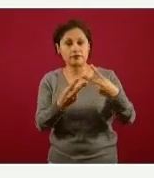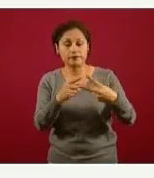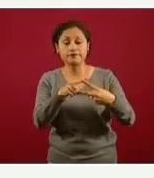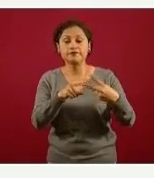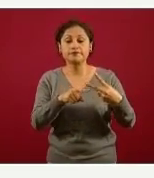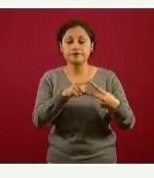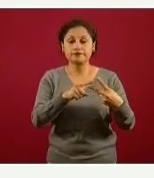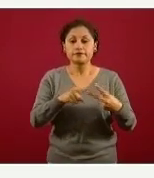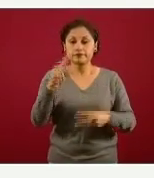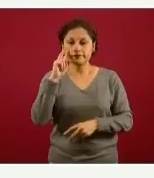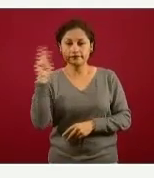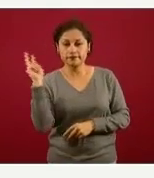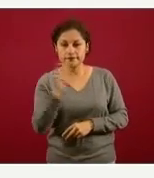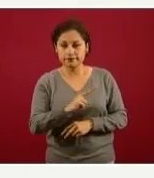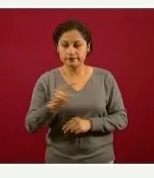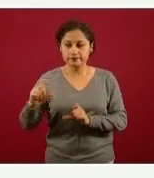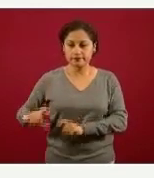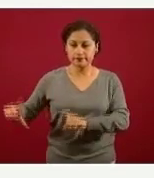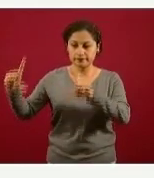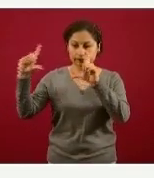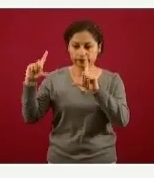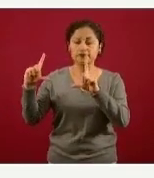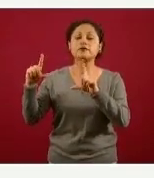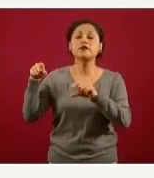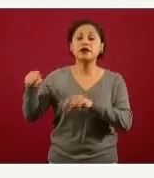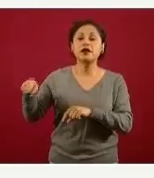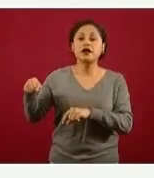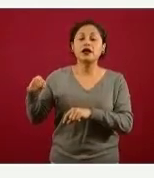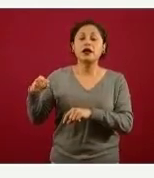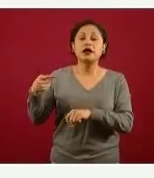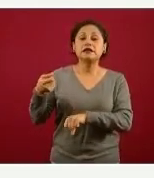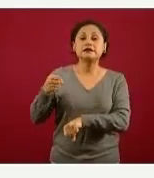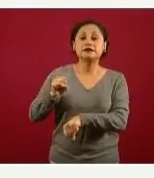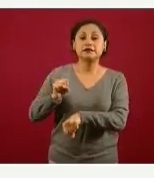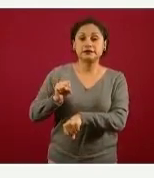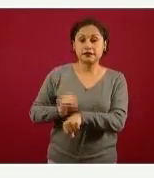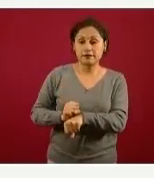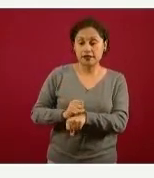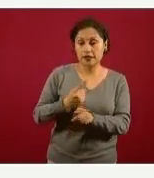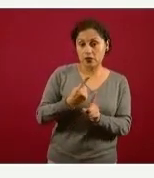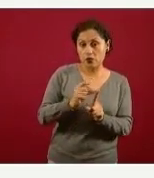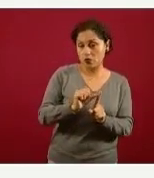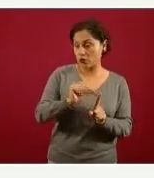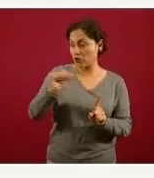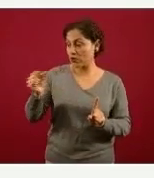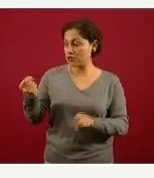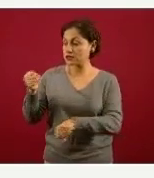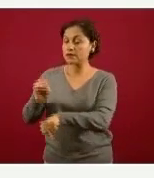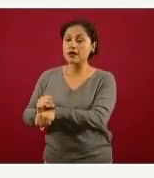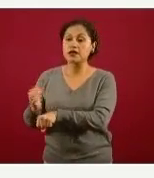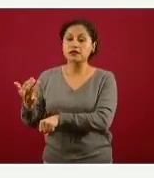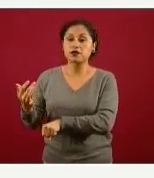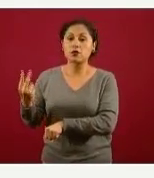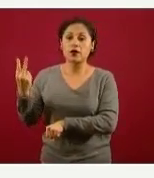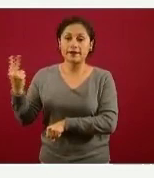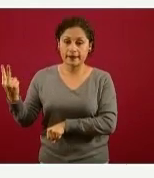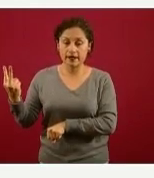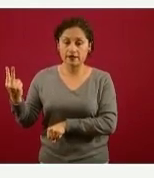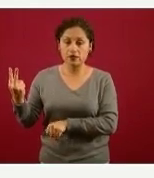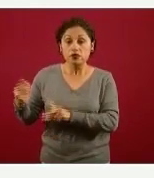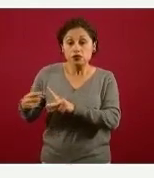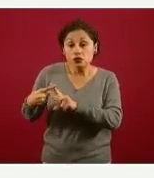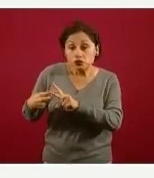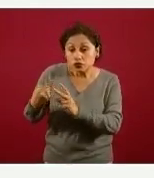de las semanas de todo un año, desde la semana 1 hasta la semana 52, el número de casos